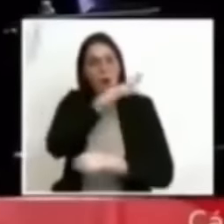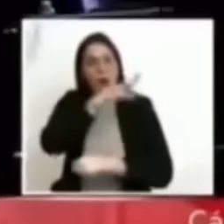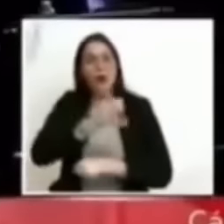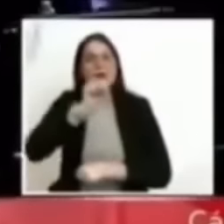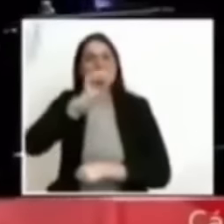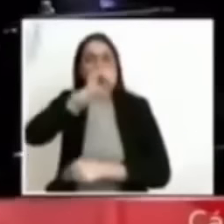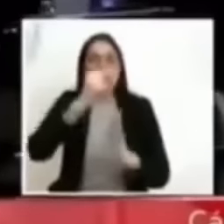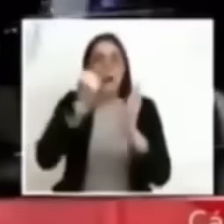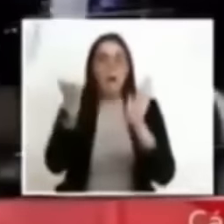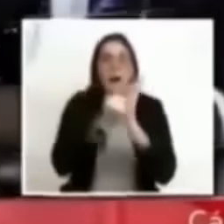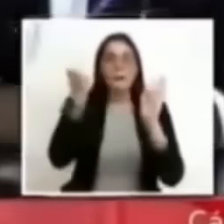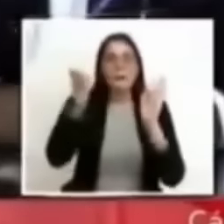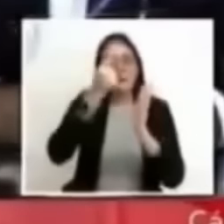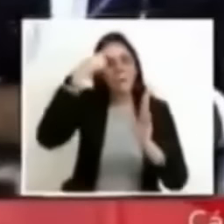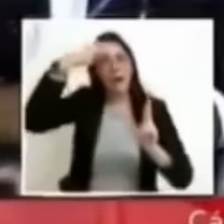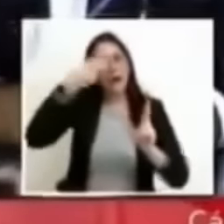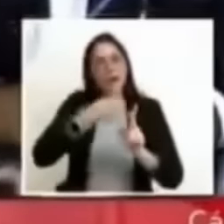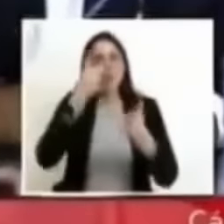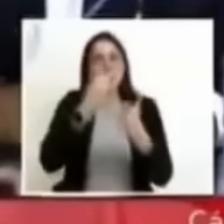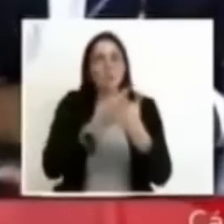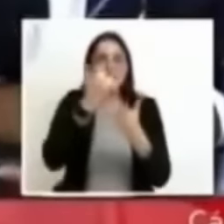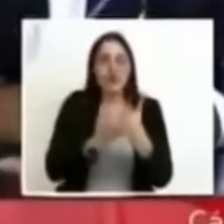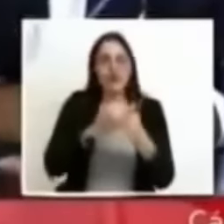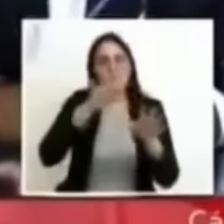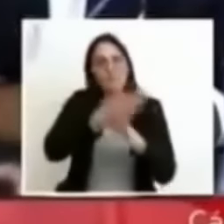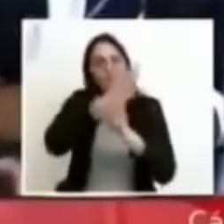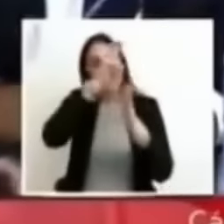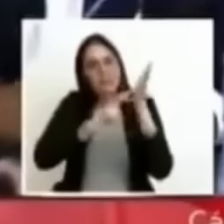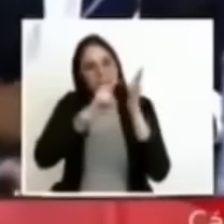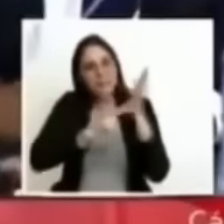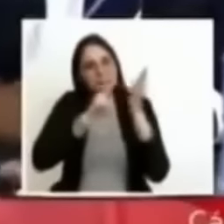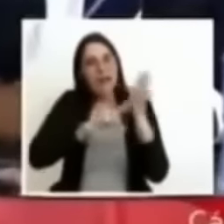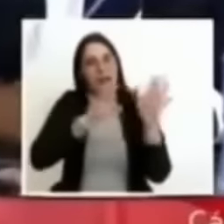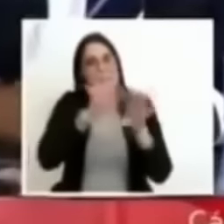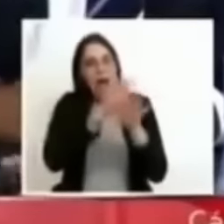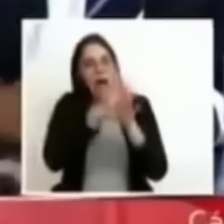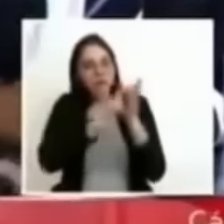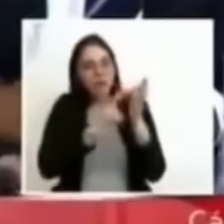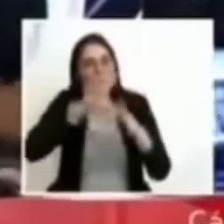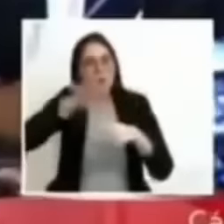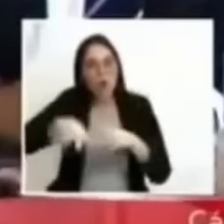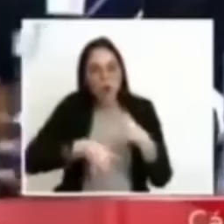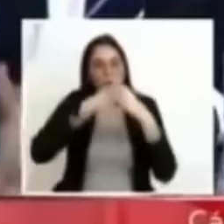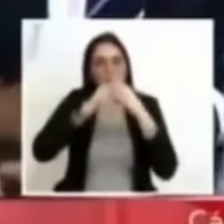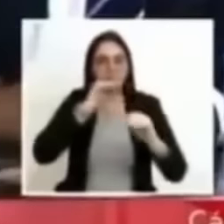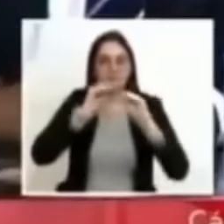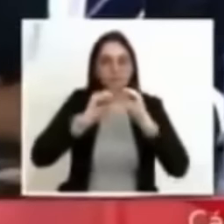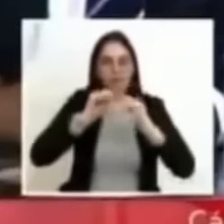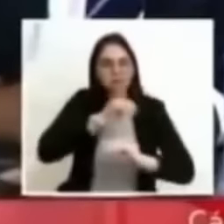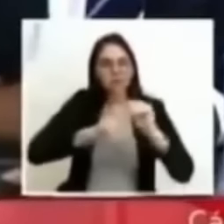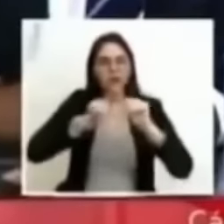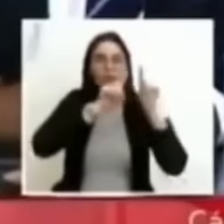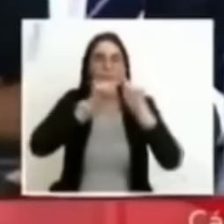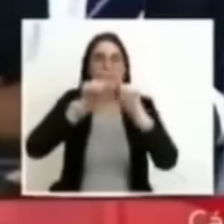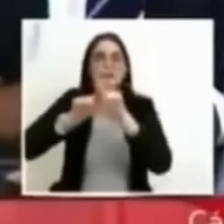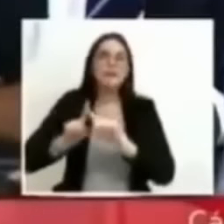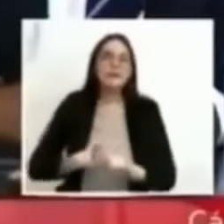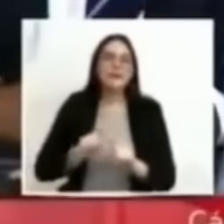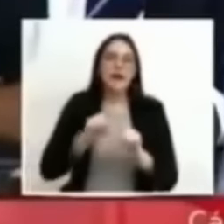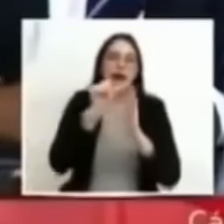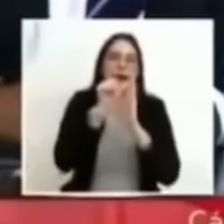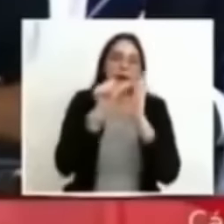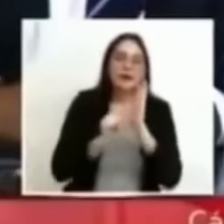estuviera argumentando, que estuviera defendiendo y que estuviera muy atenta a una sesión del